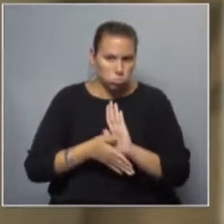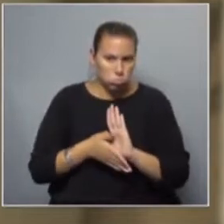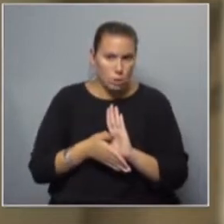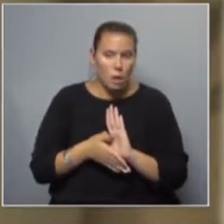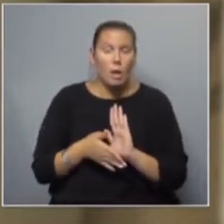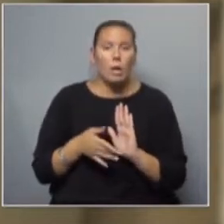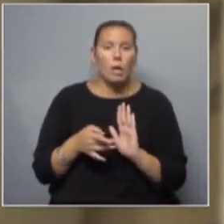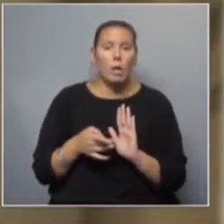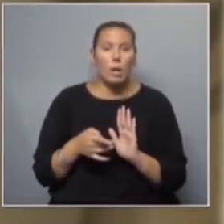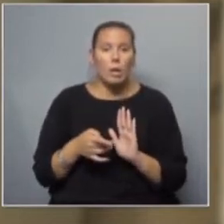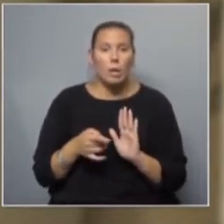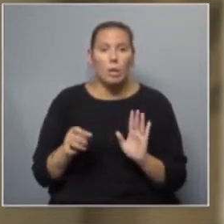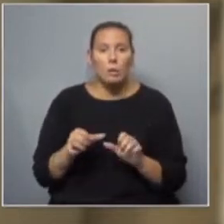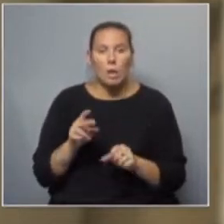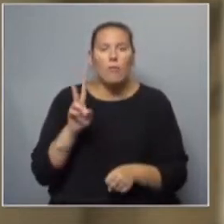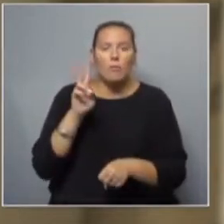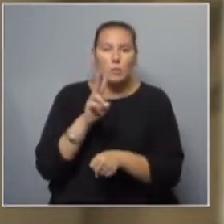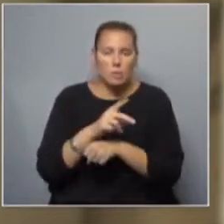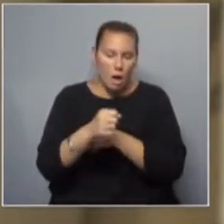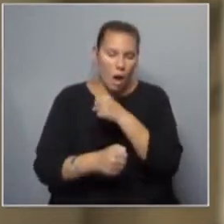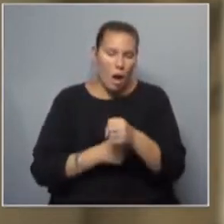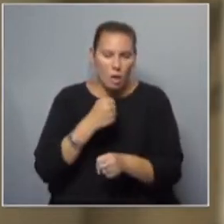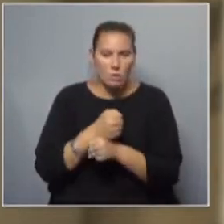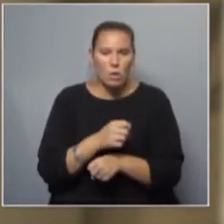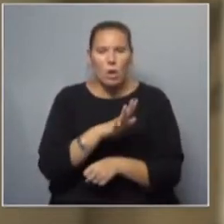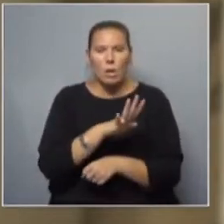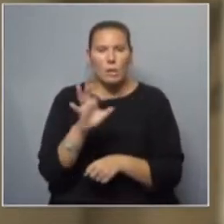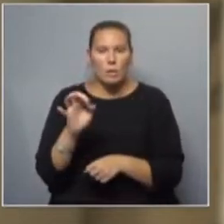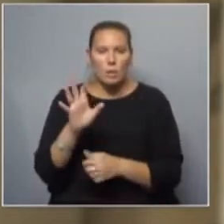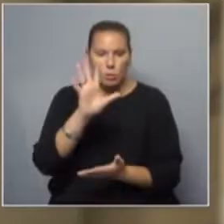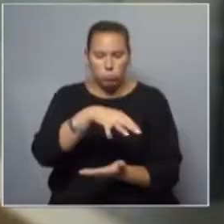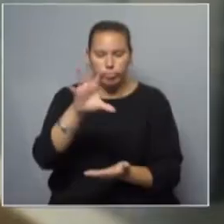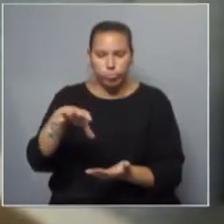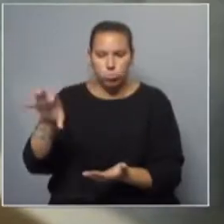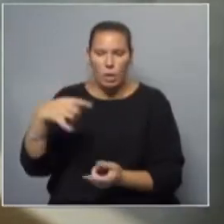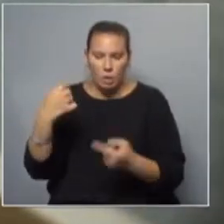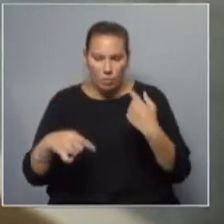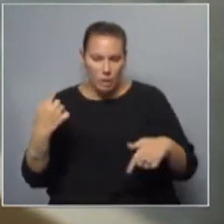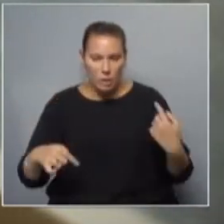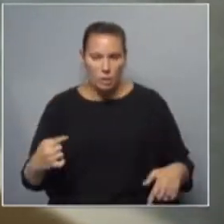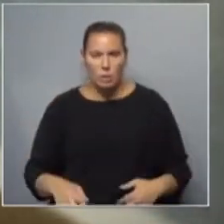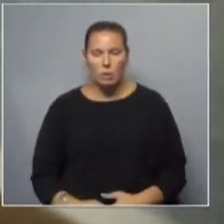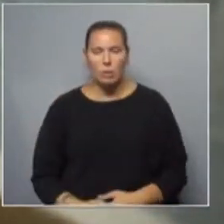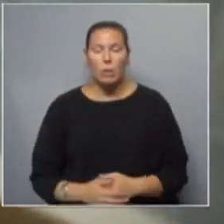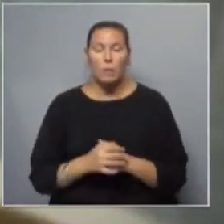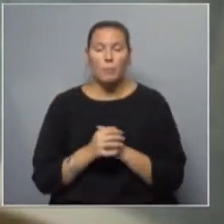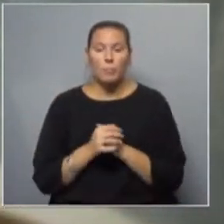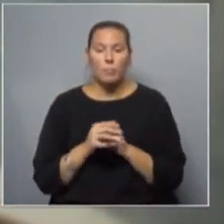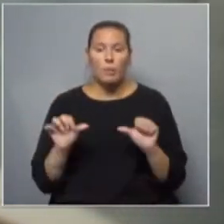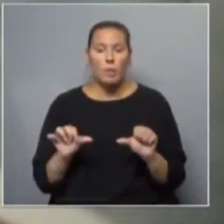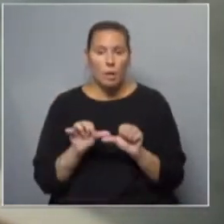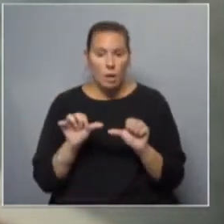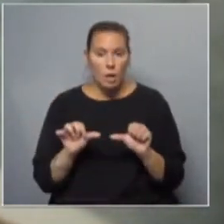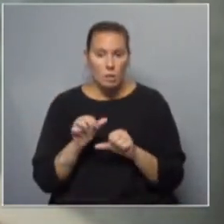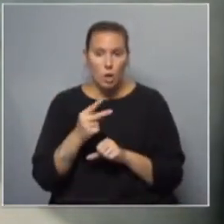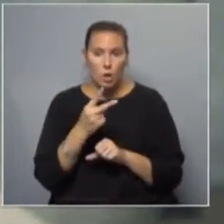En realidad se visitan cada año aproximadamente 500 localidades diferentes. Se hacen